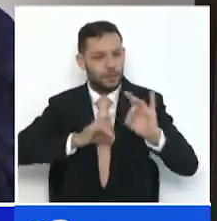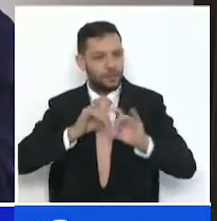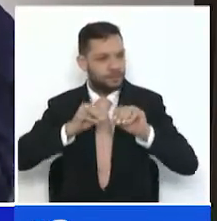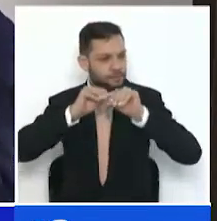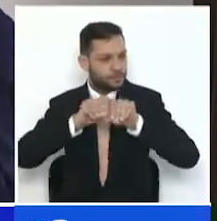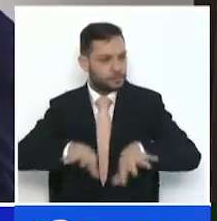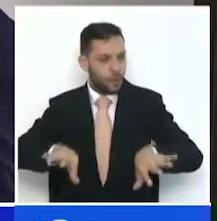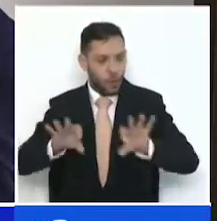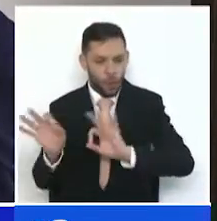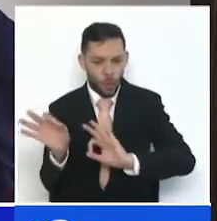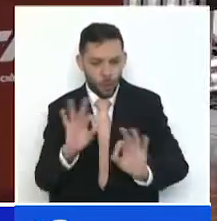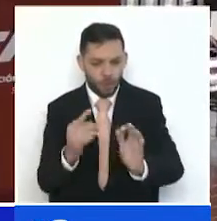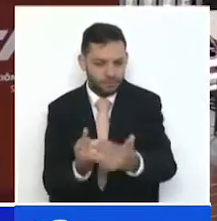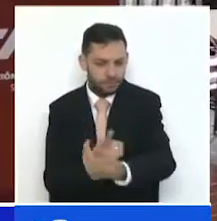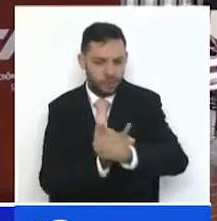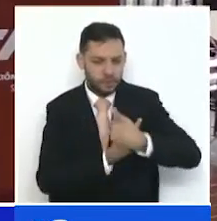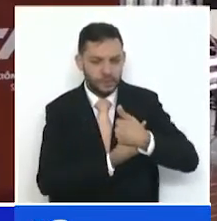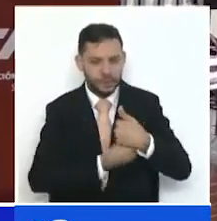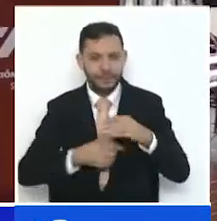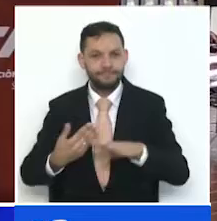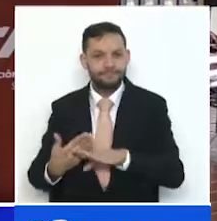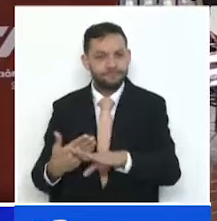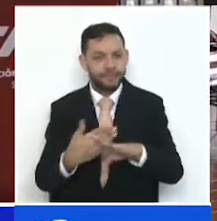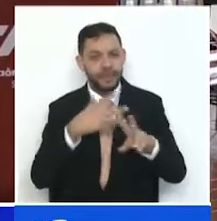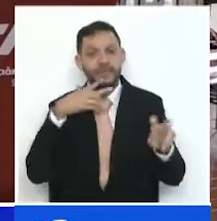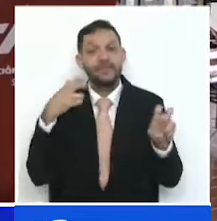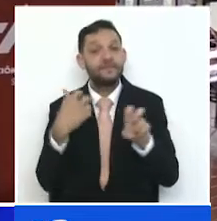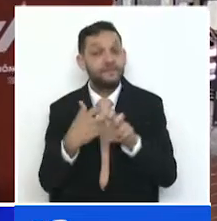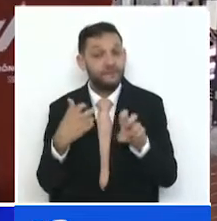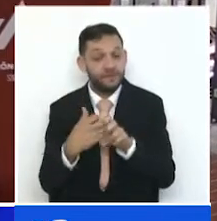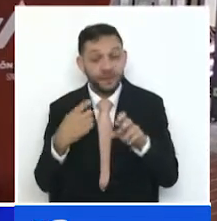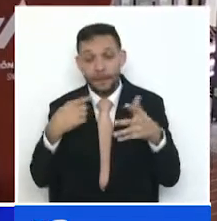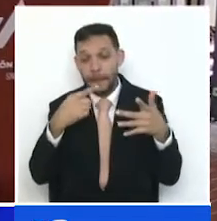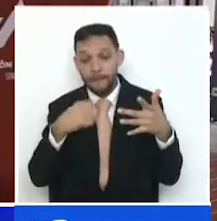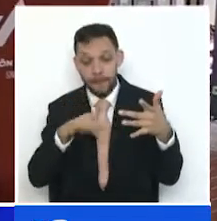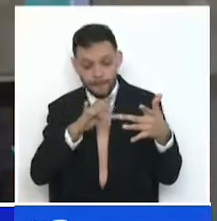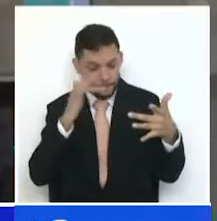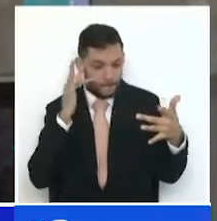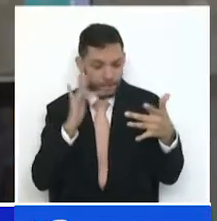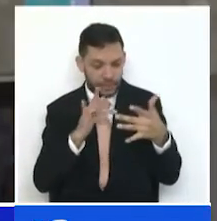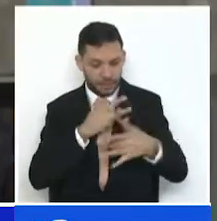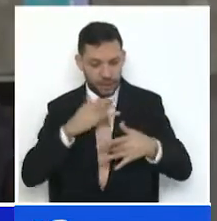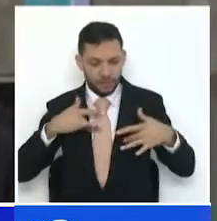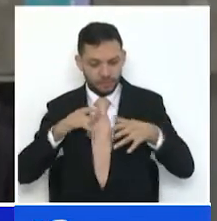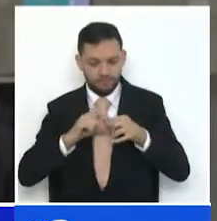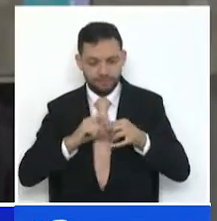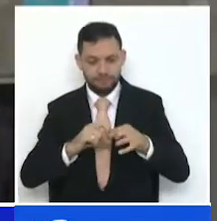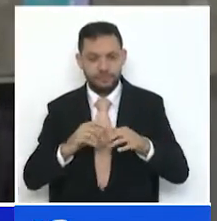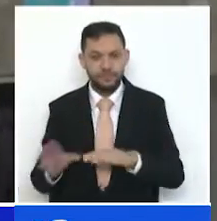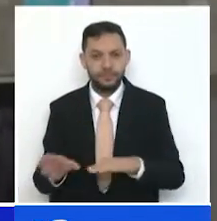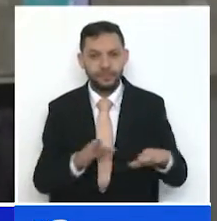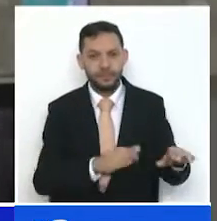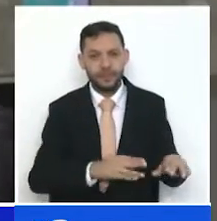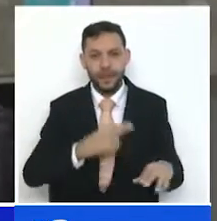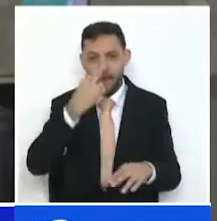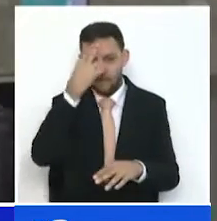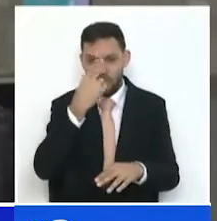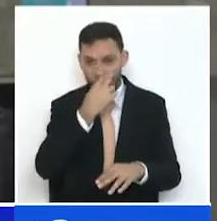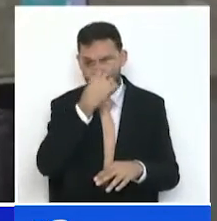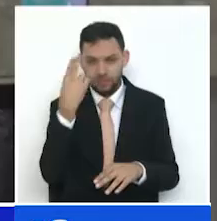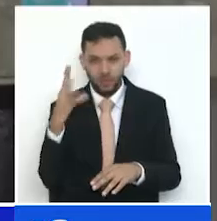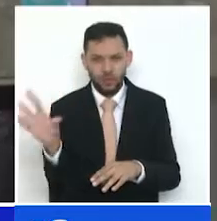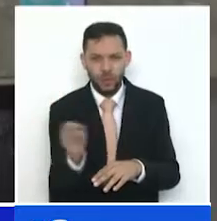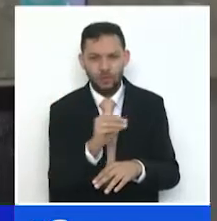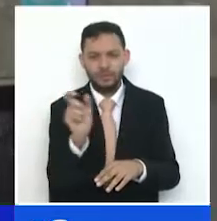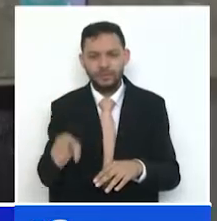medidas sanitarias para evitar que estas consecuencias que hoy enluten a la institución se sigan repitiendo. Llamamos a los fieles pues al autocuidado,